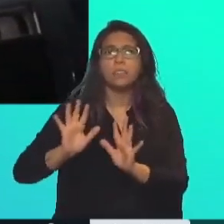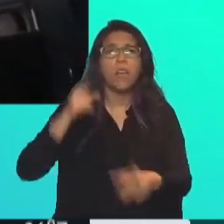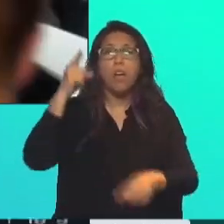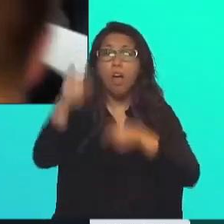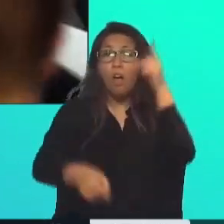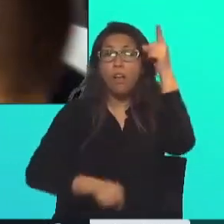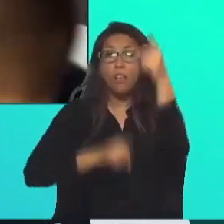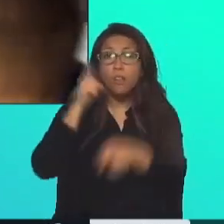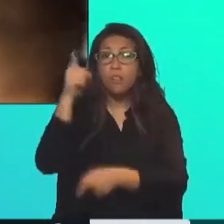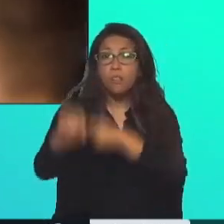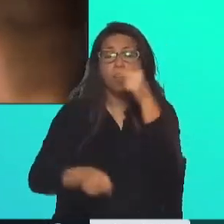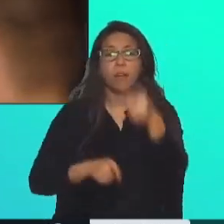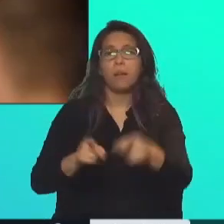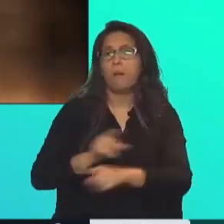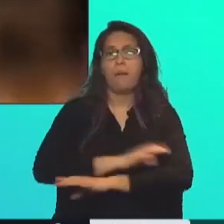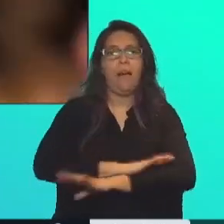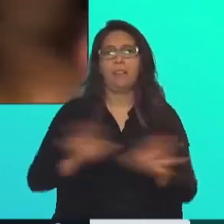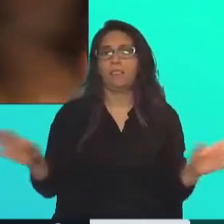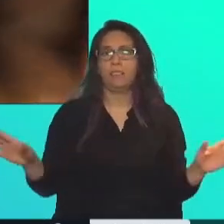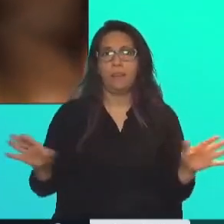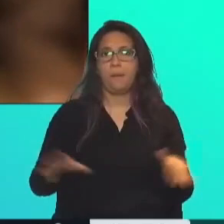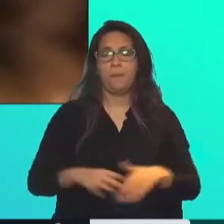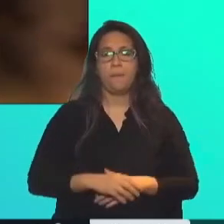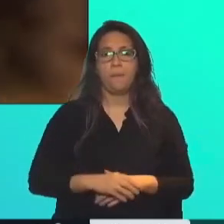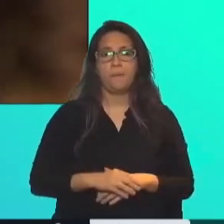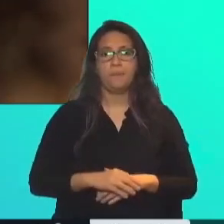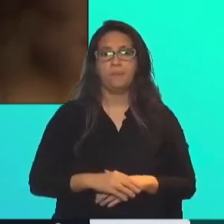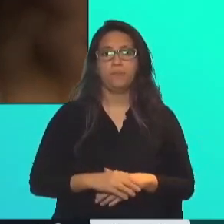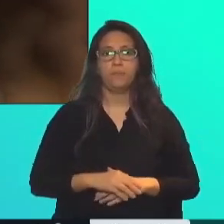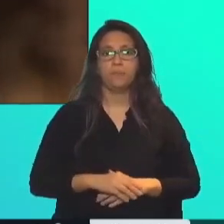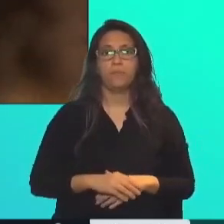acusaciones que se realizan sobre